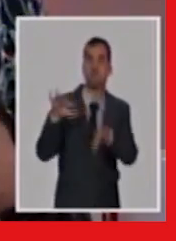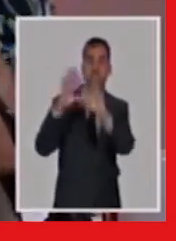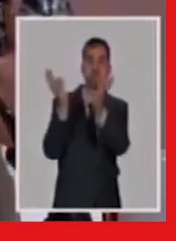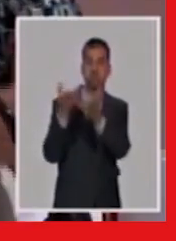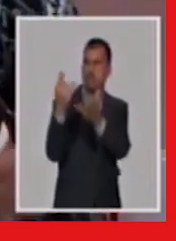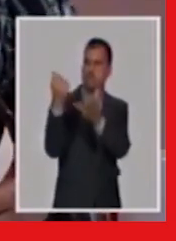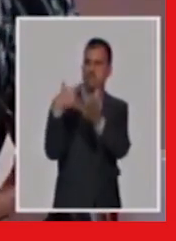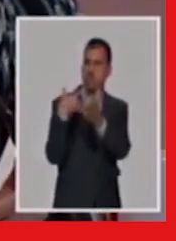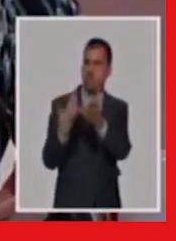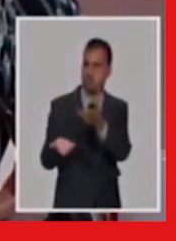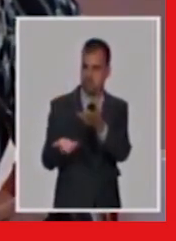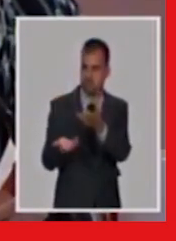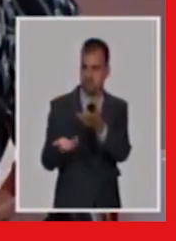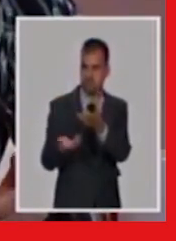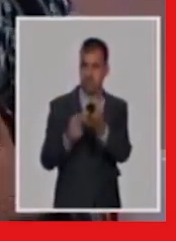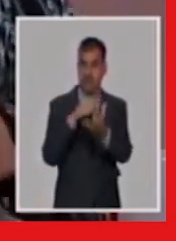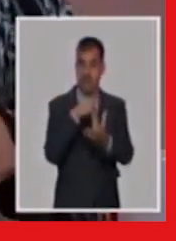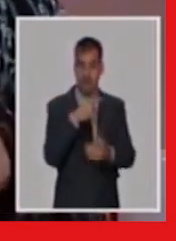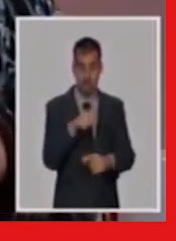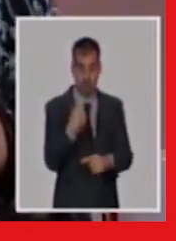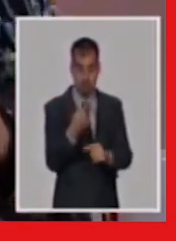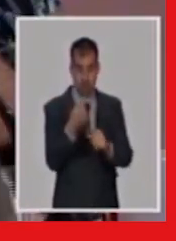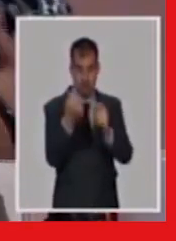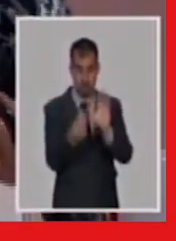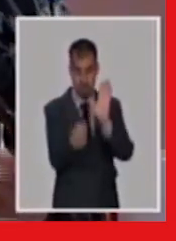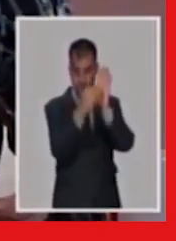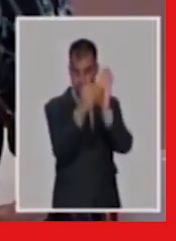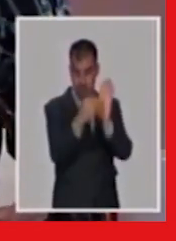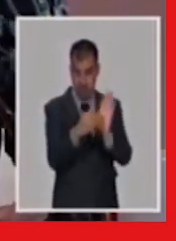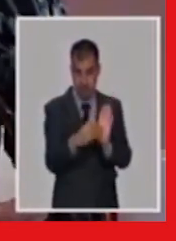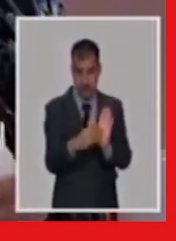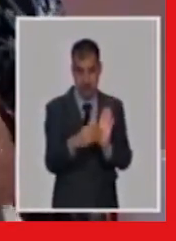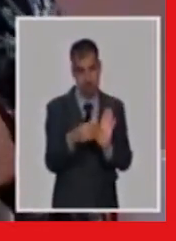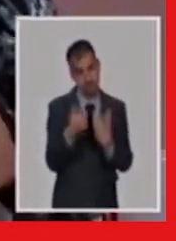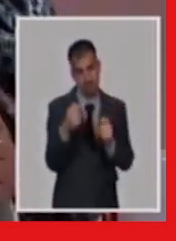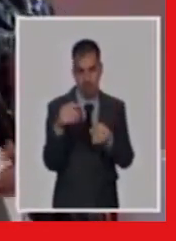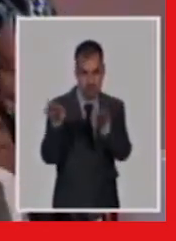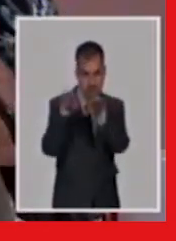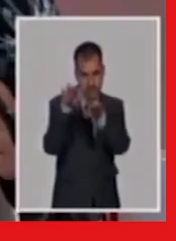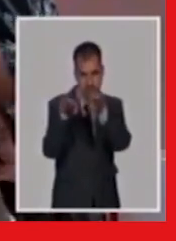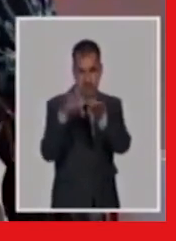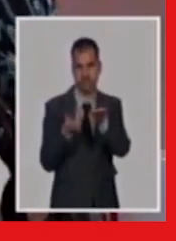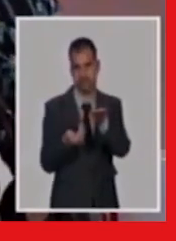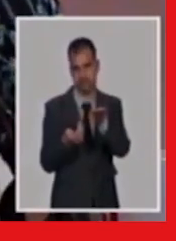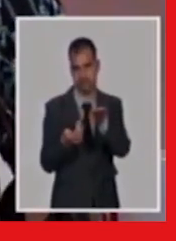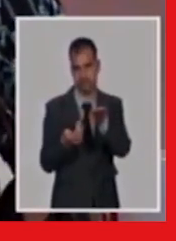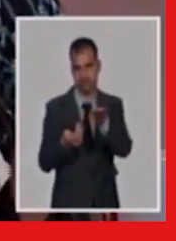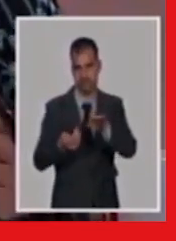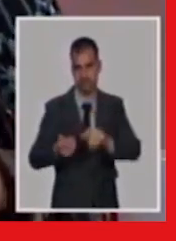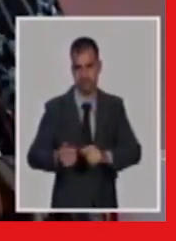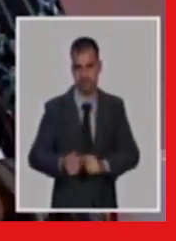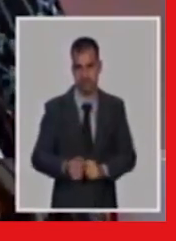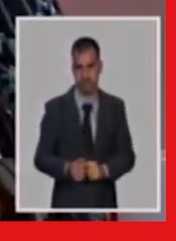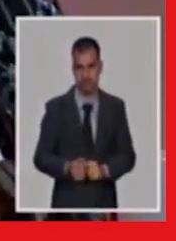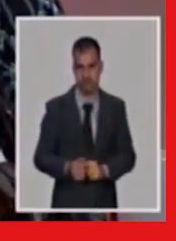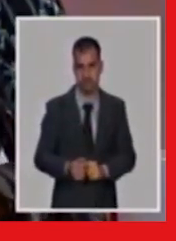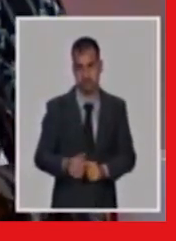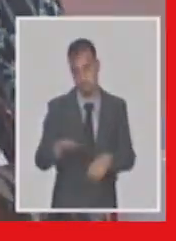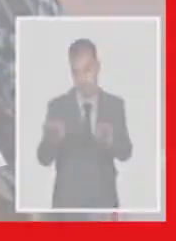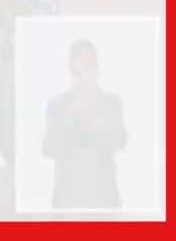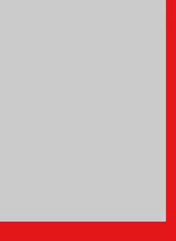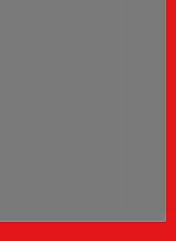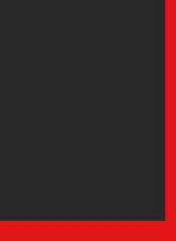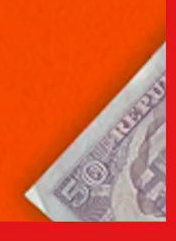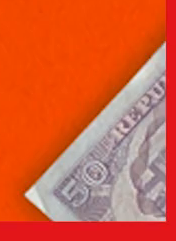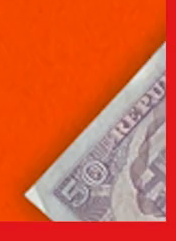manera que los precios acopios que se diseñen estén cercanos, dígase solo por las diferencias de calidad, a esos precios